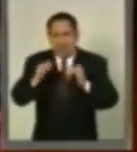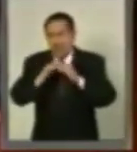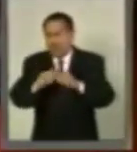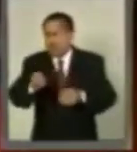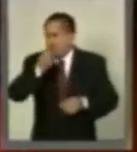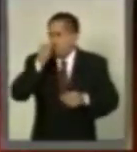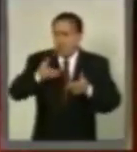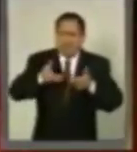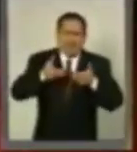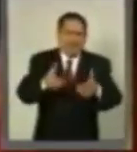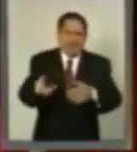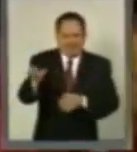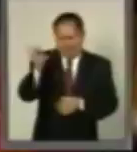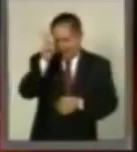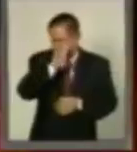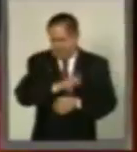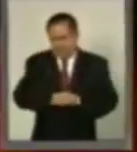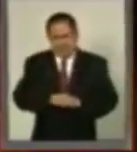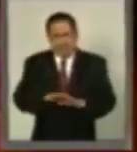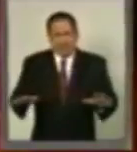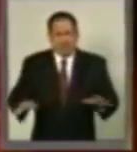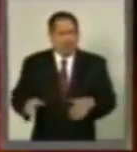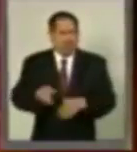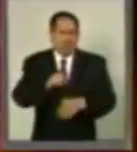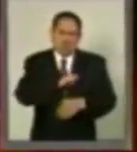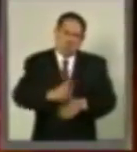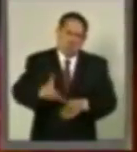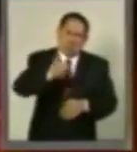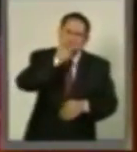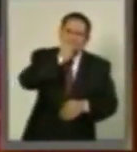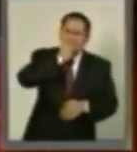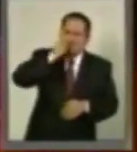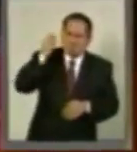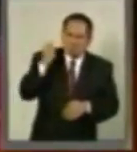se da en la calle, con actitudes machistas,